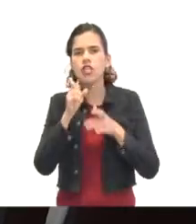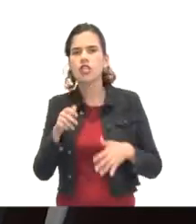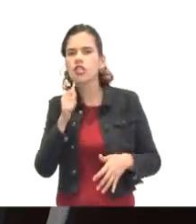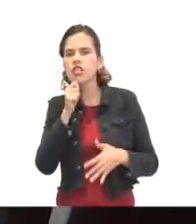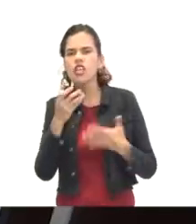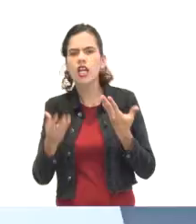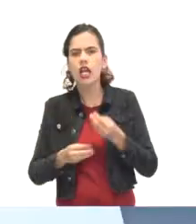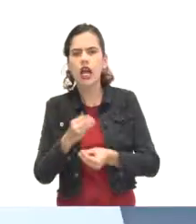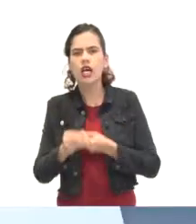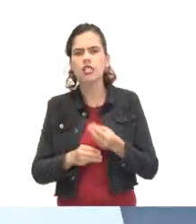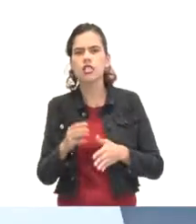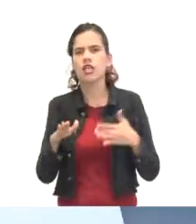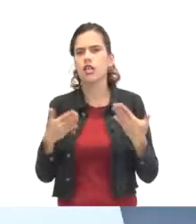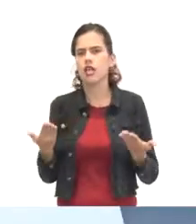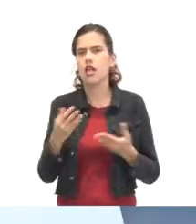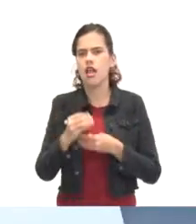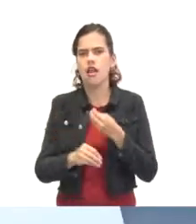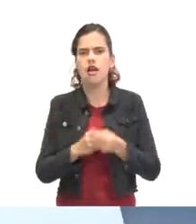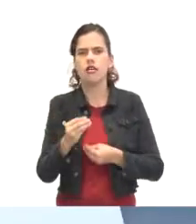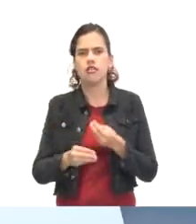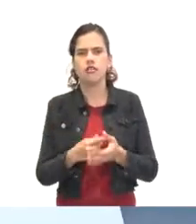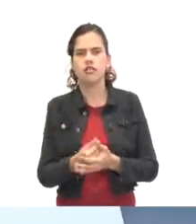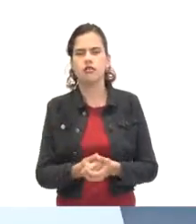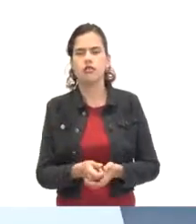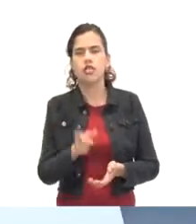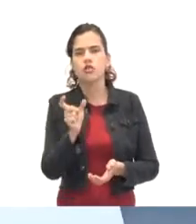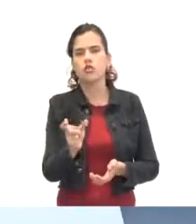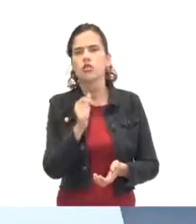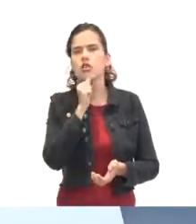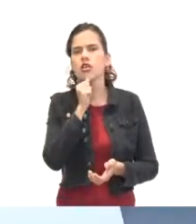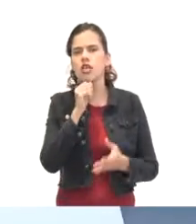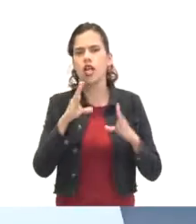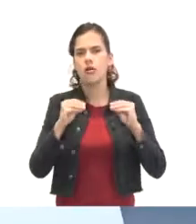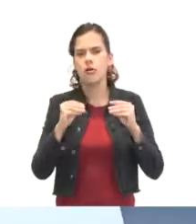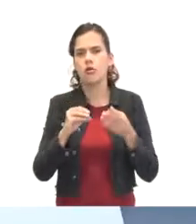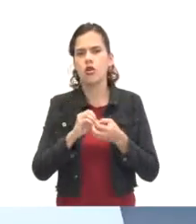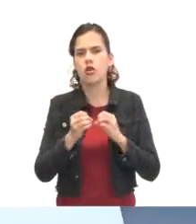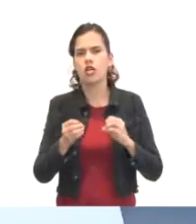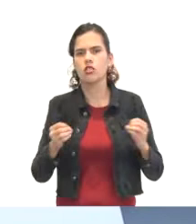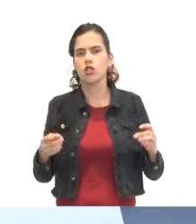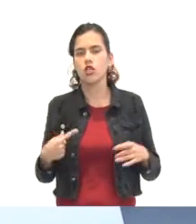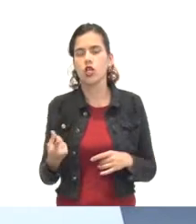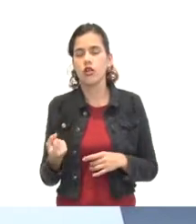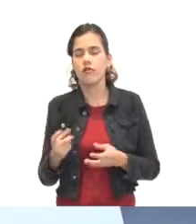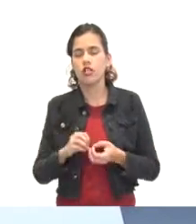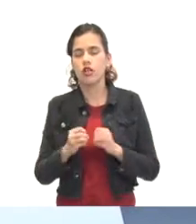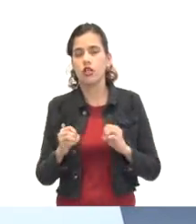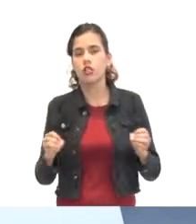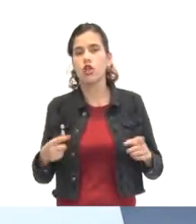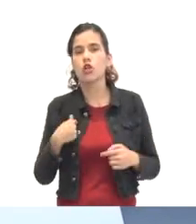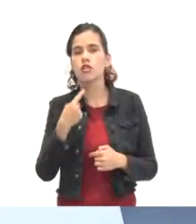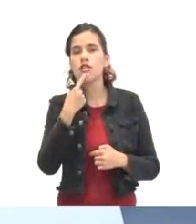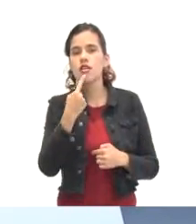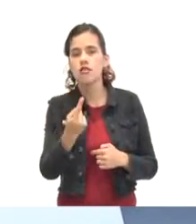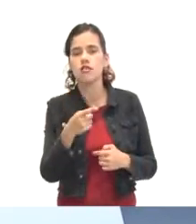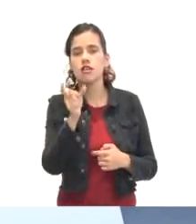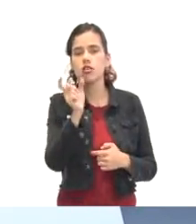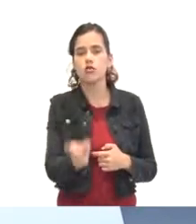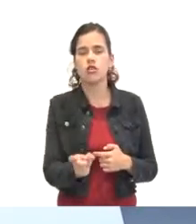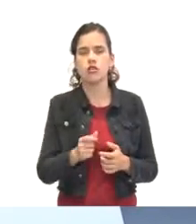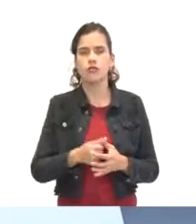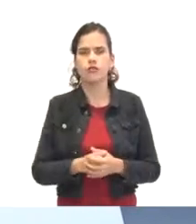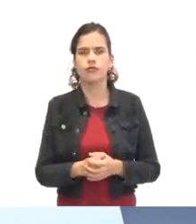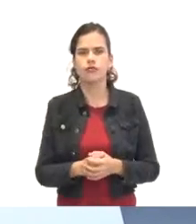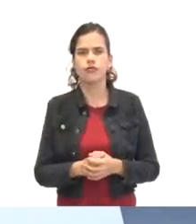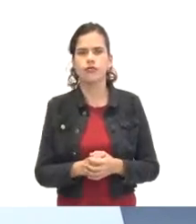hace? El sujeto es de quien hablamos en la oración y el predicado es lo que se dice de ese sujeto.